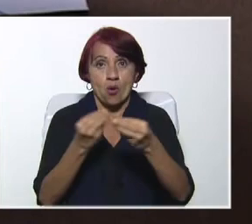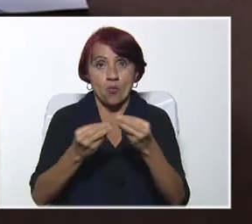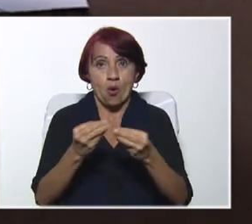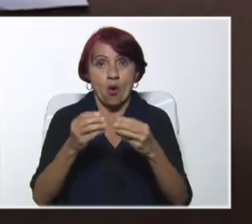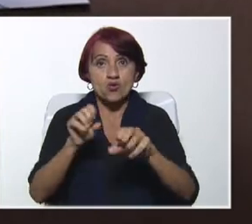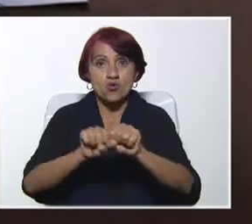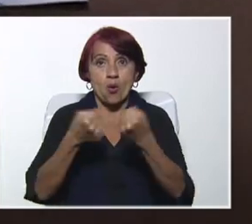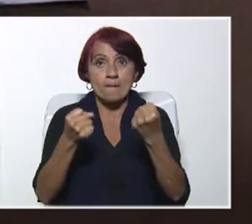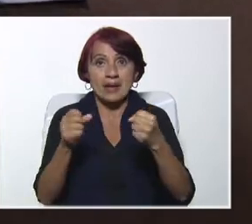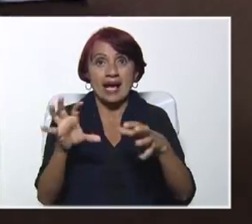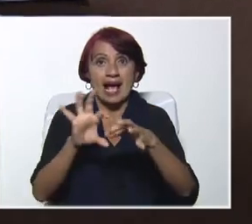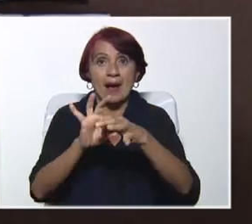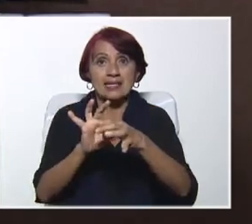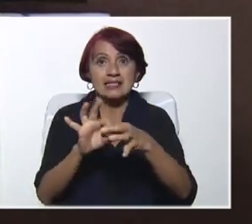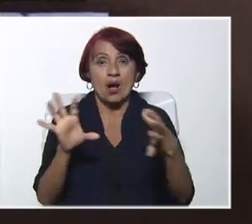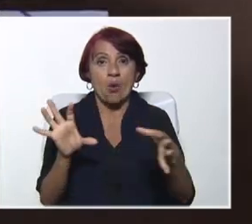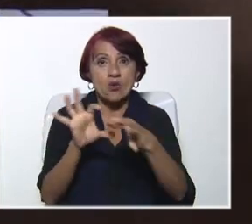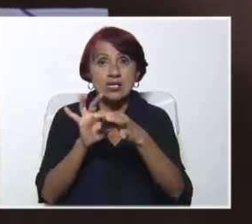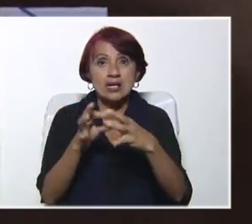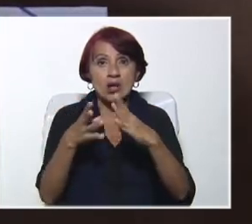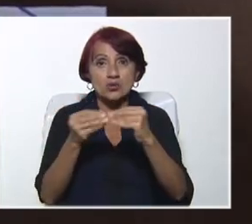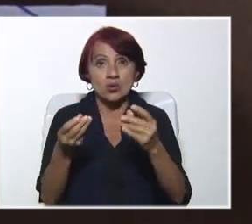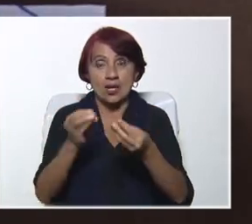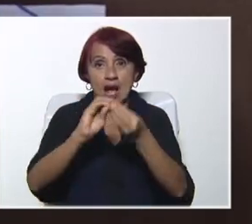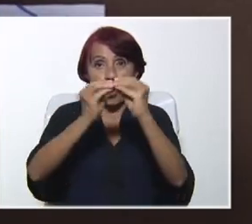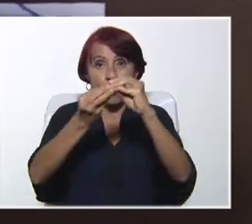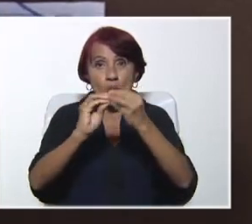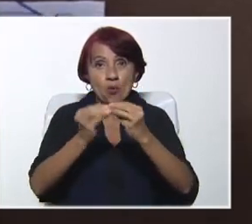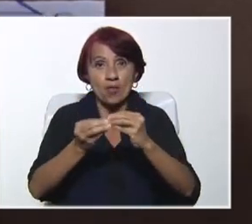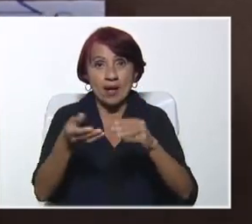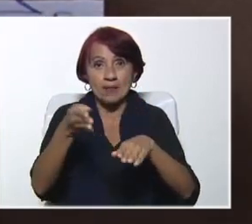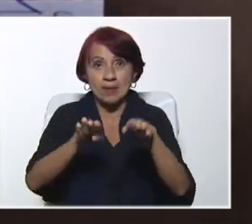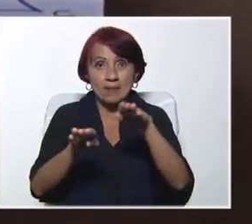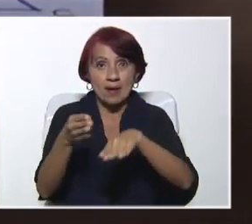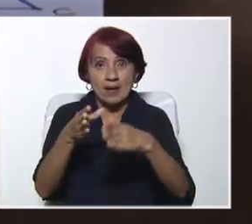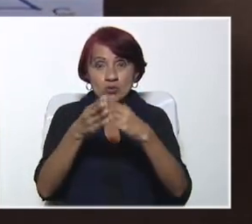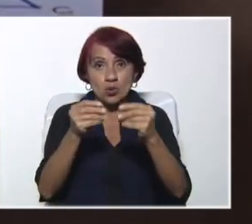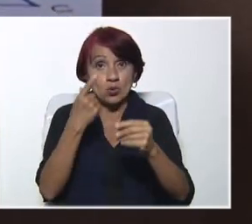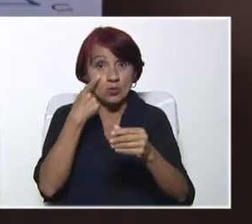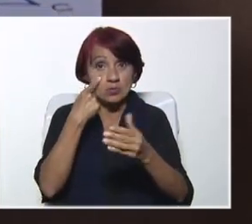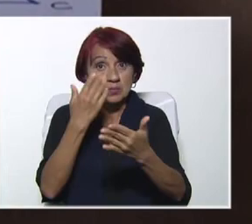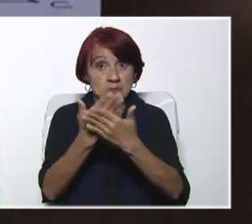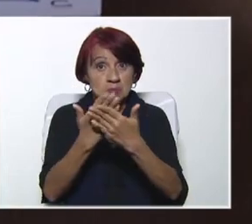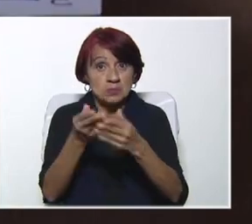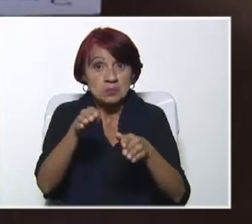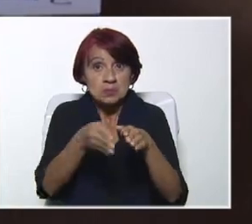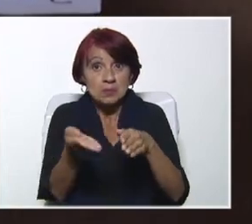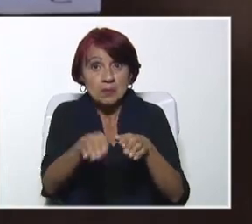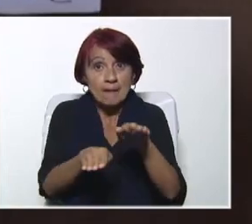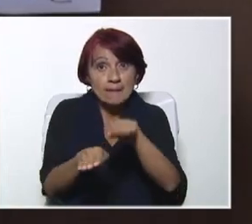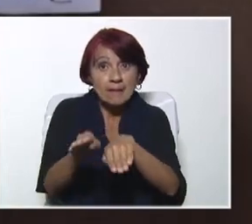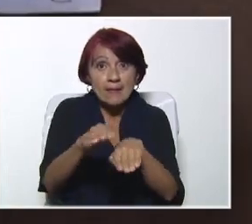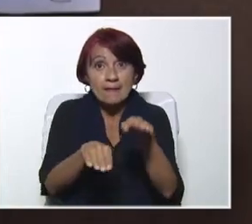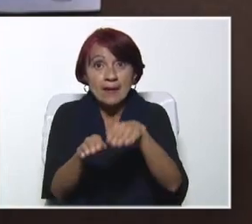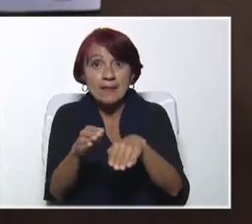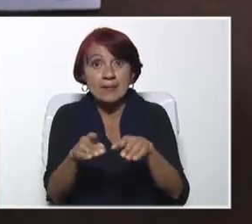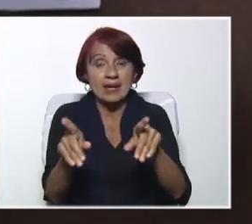procedemos a armarlo. Como ustedes comprenderán, por tiempo de